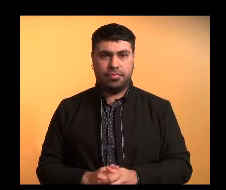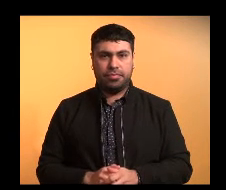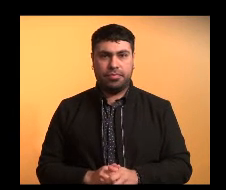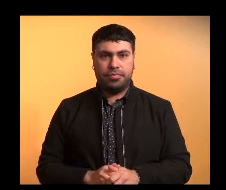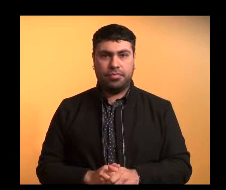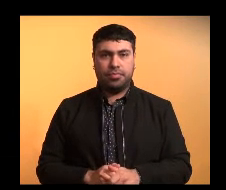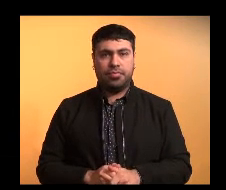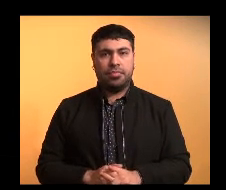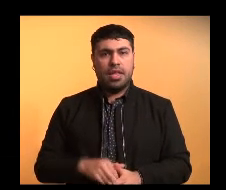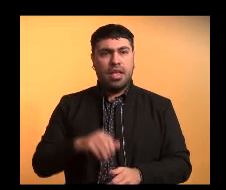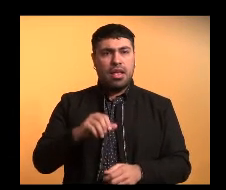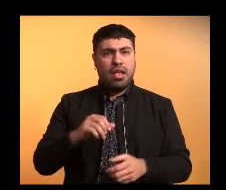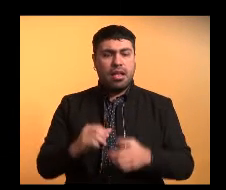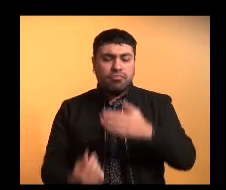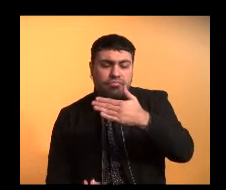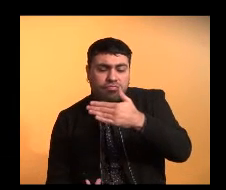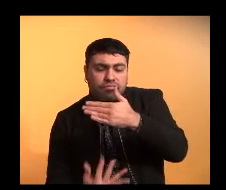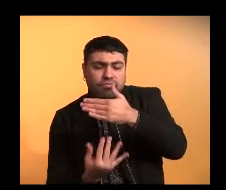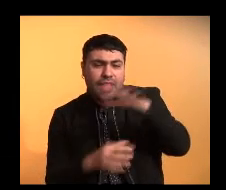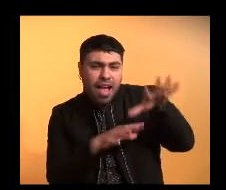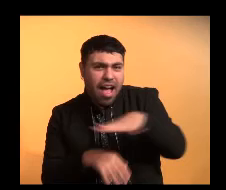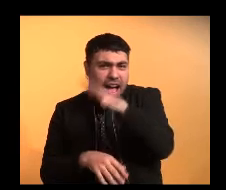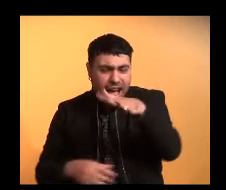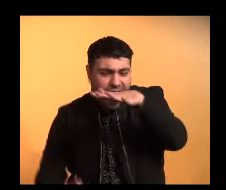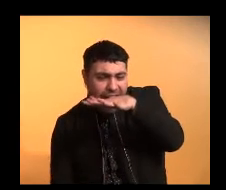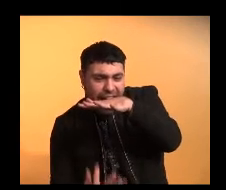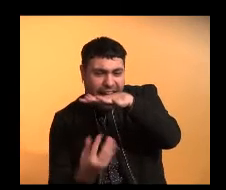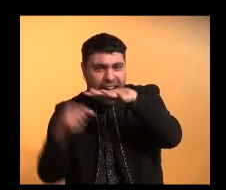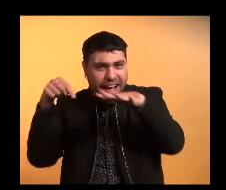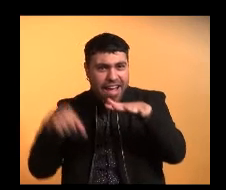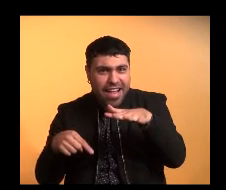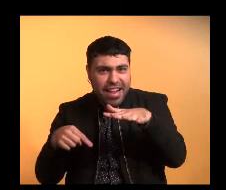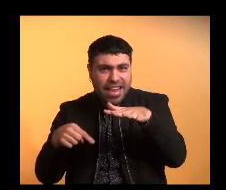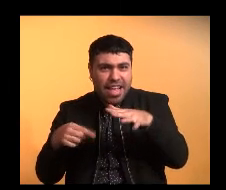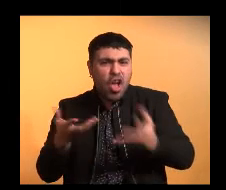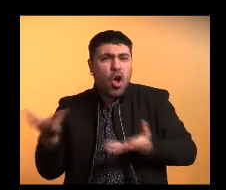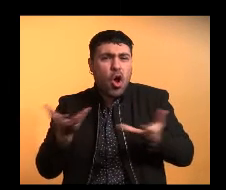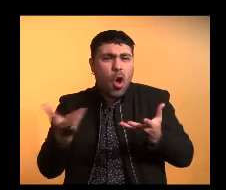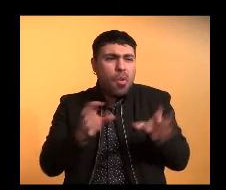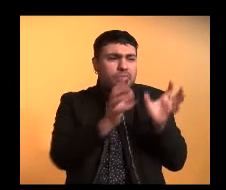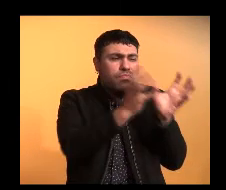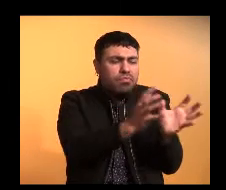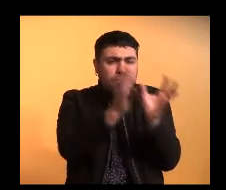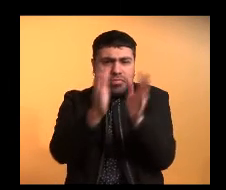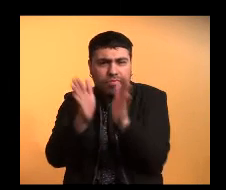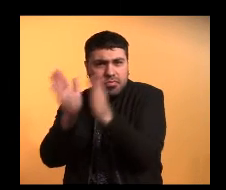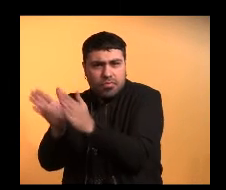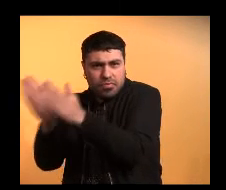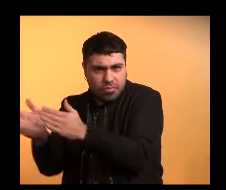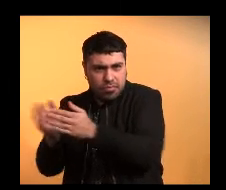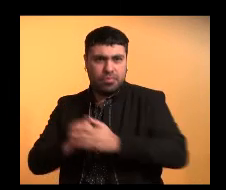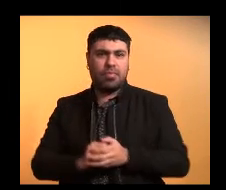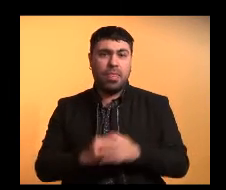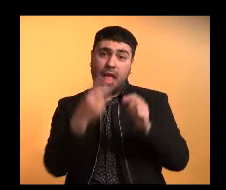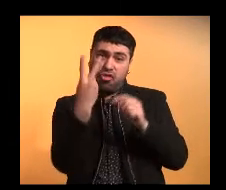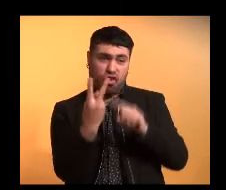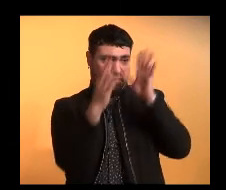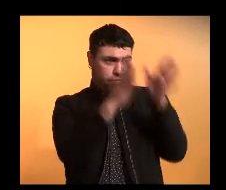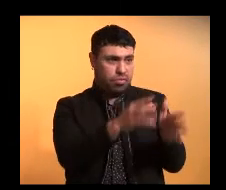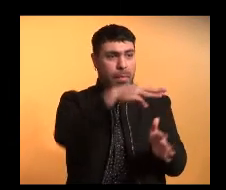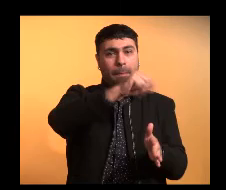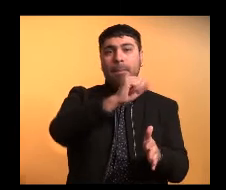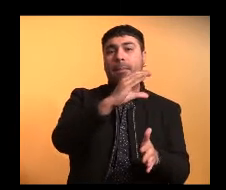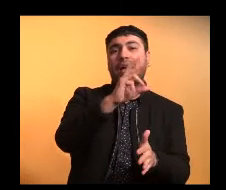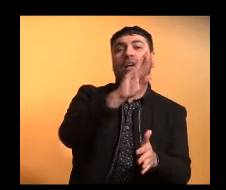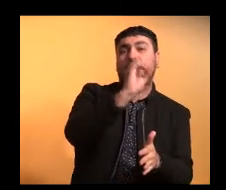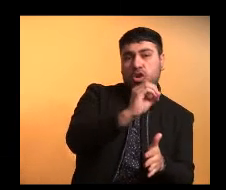Las algas las podemos subdividir por tamaño. Existen macroalgas y microalgas. Las macroalgas son todas aquellas algas grandes